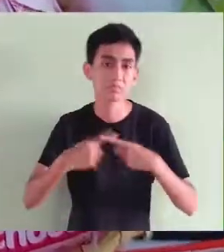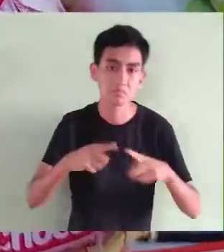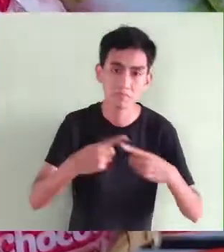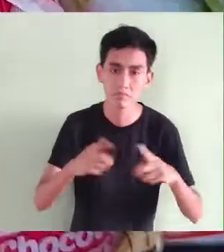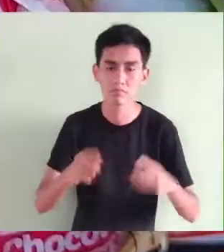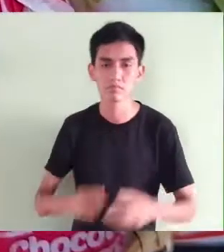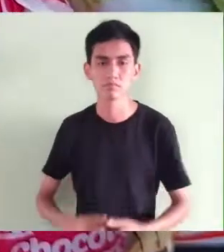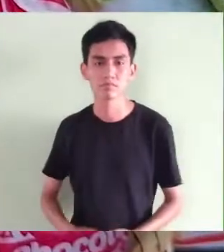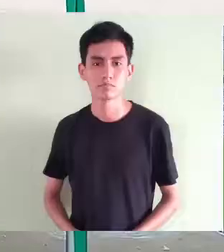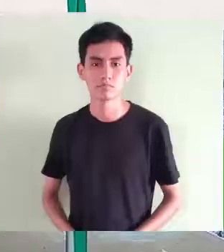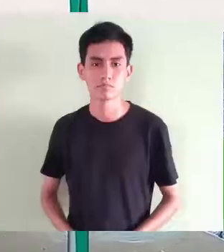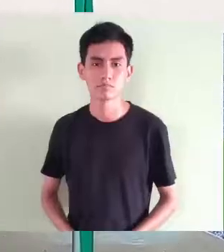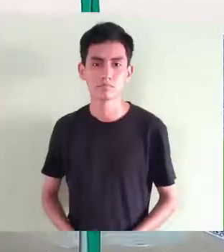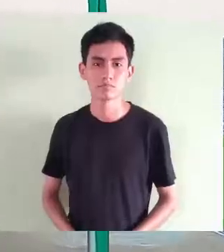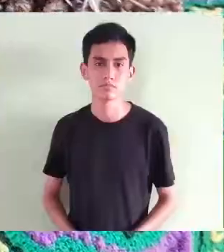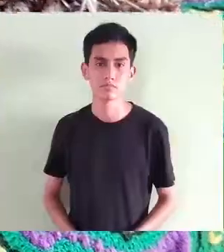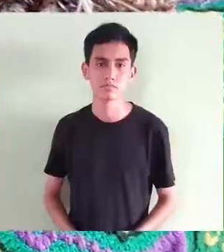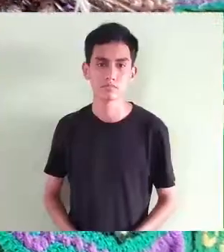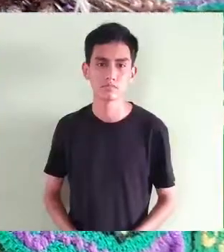alimentos, entre otros.